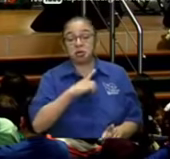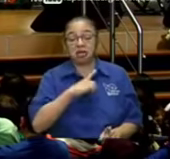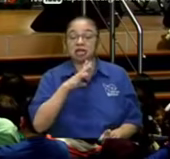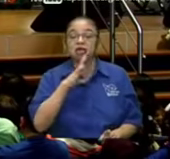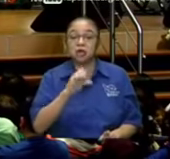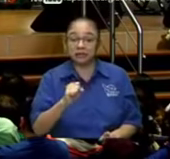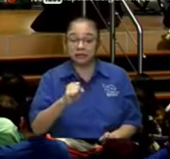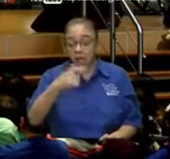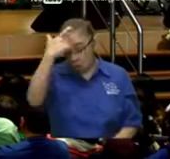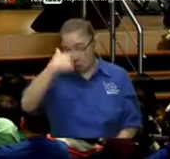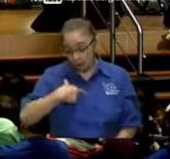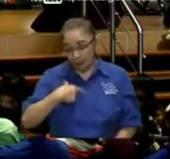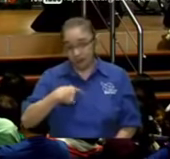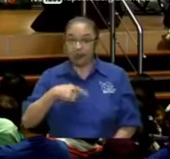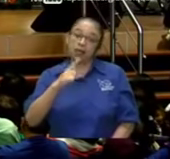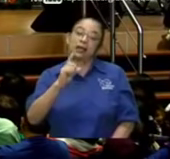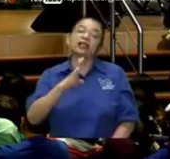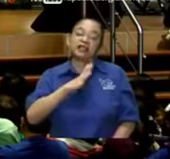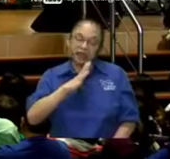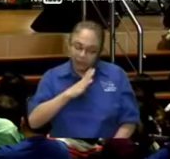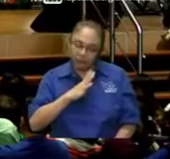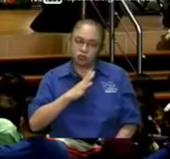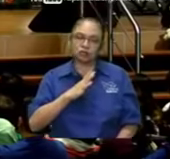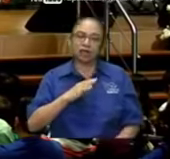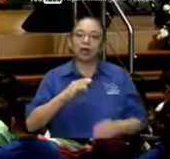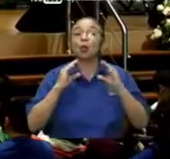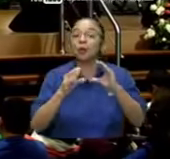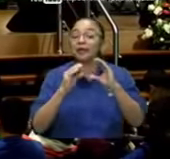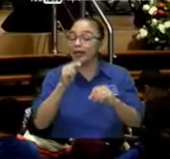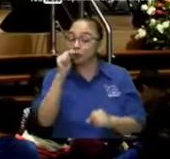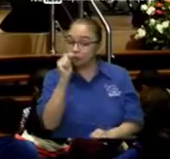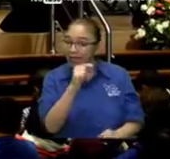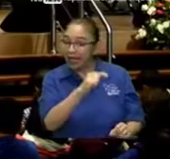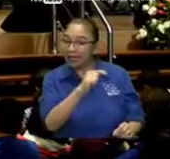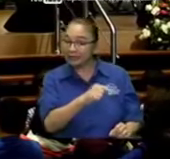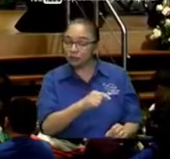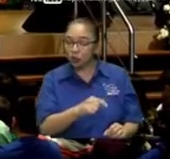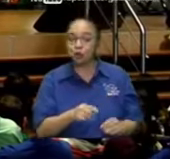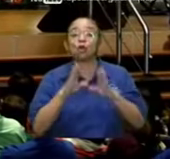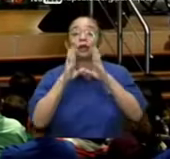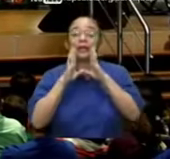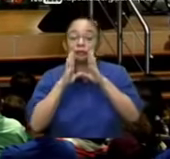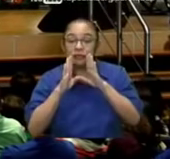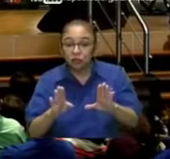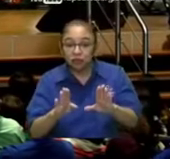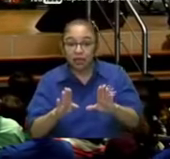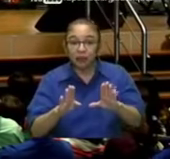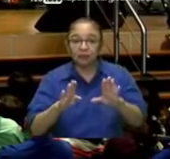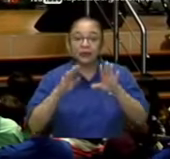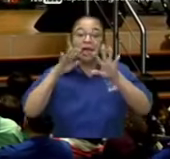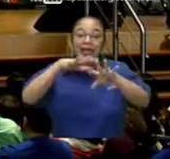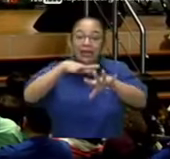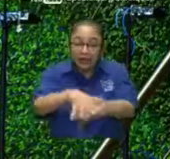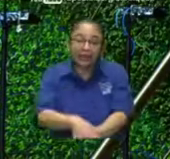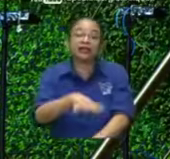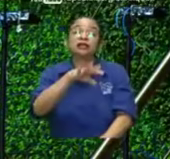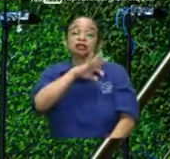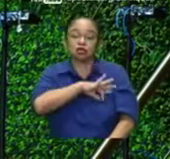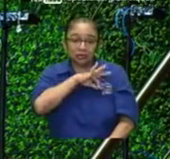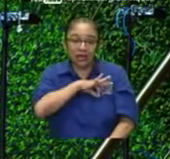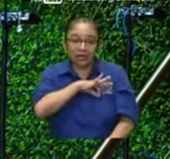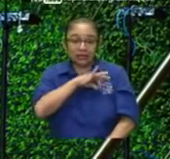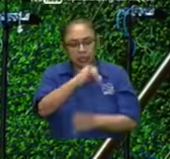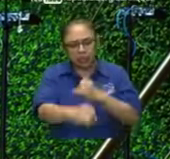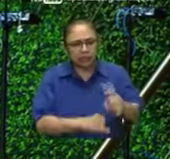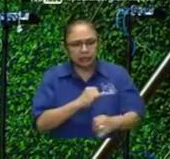culpable. Entonces uno tiene que tener cuidado con eso. Por eso lo que hemos estado anunciando en las redes sociales mal